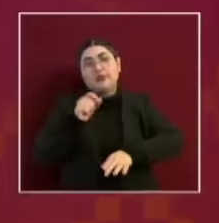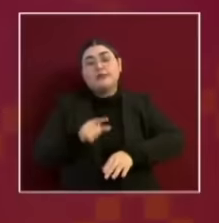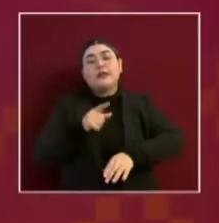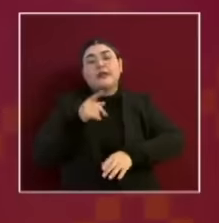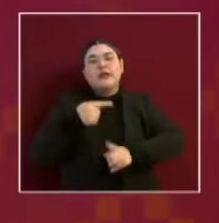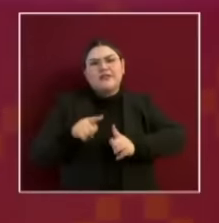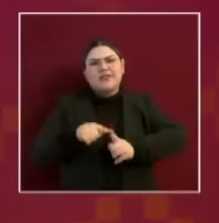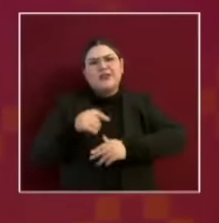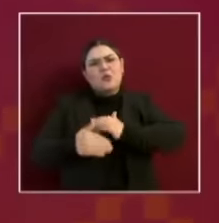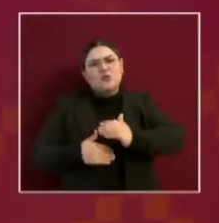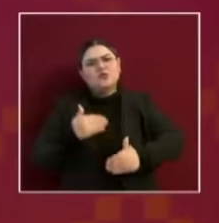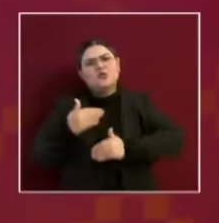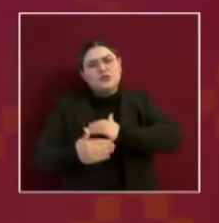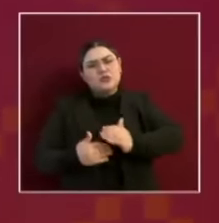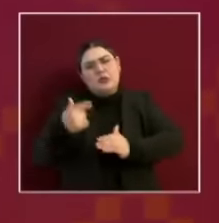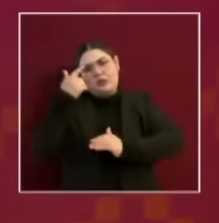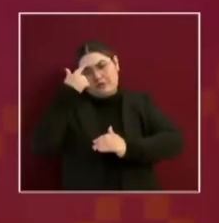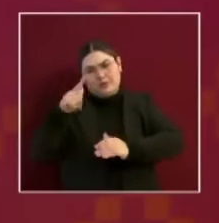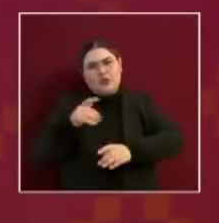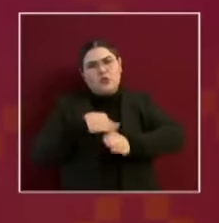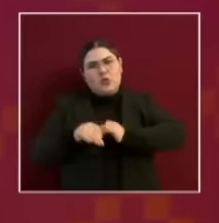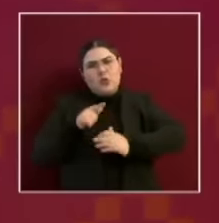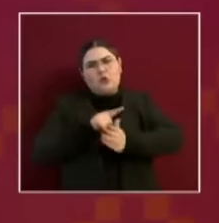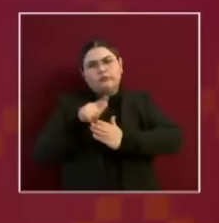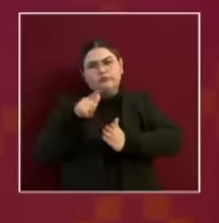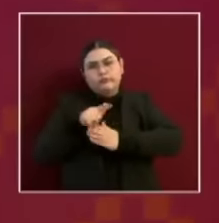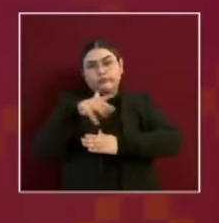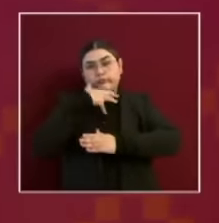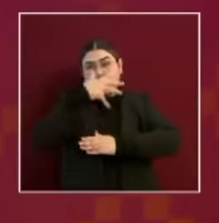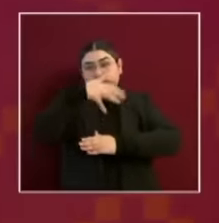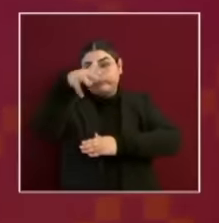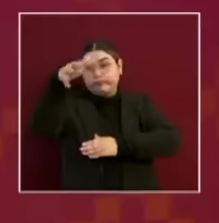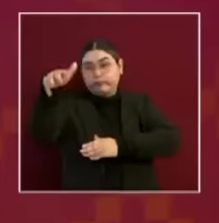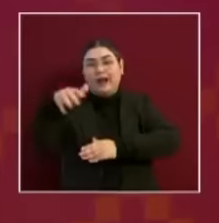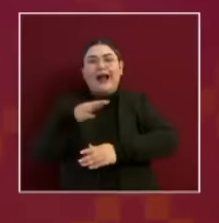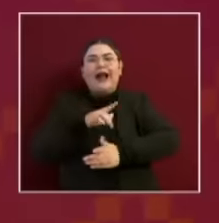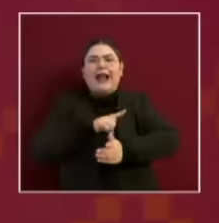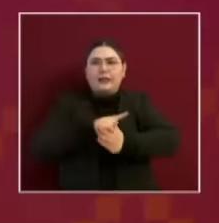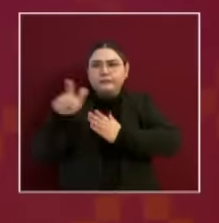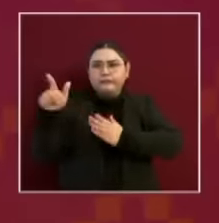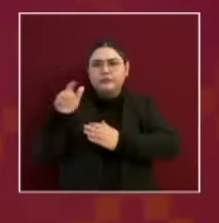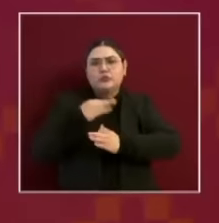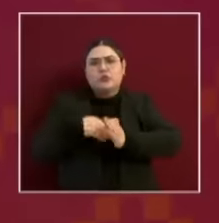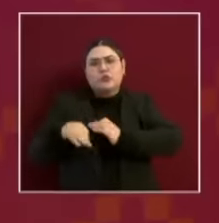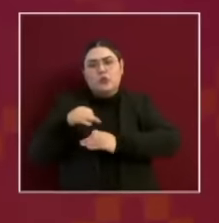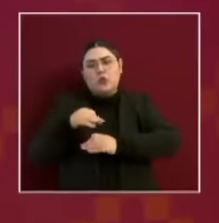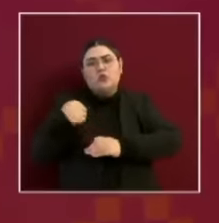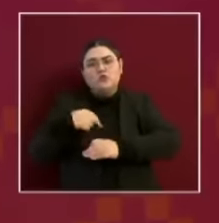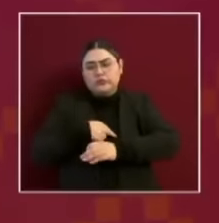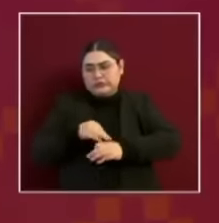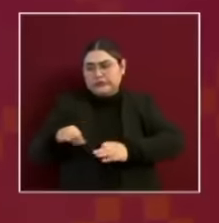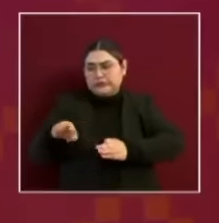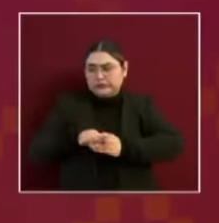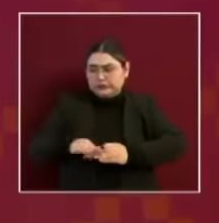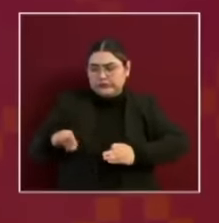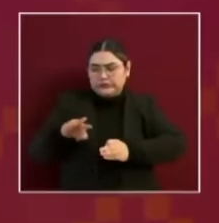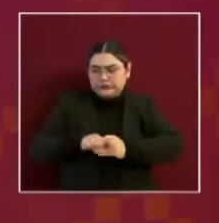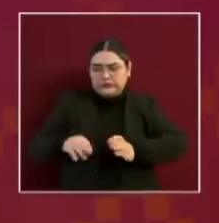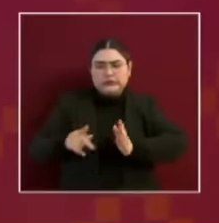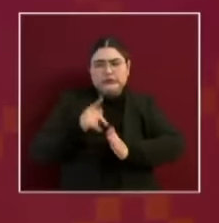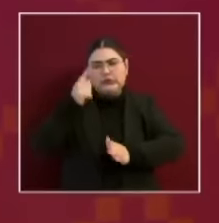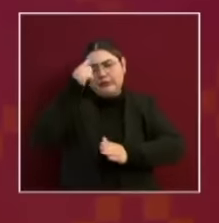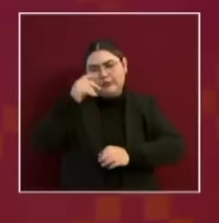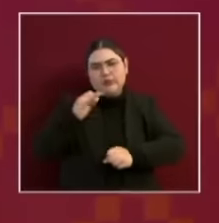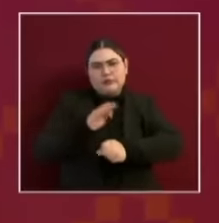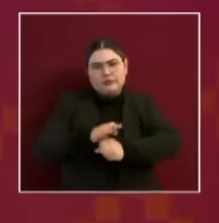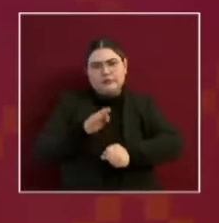las recomendaciones para la limpieza y descontaminación de los artefactos navales que hemos llevado ha sido en estricto apego a la protección del medio